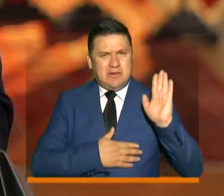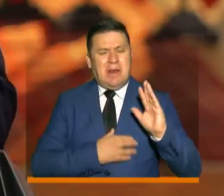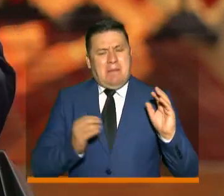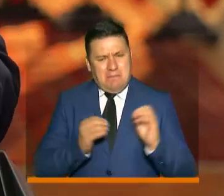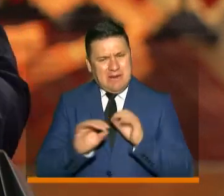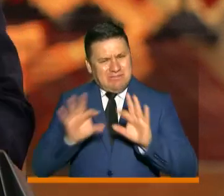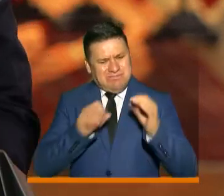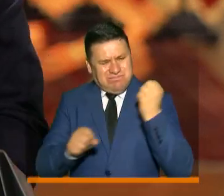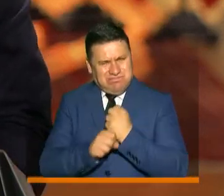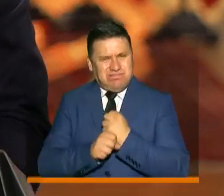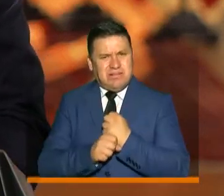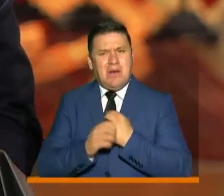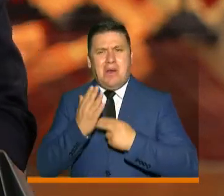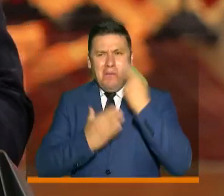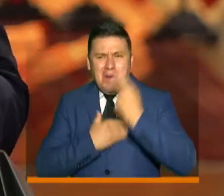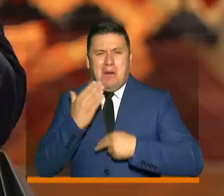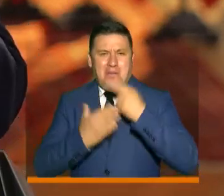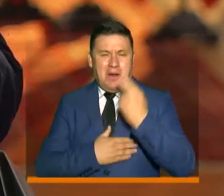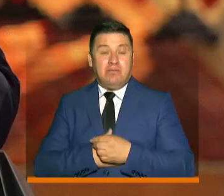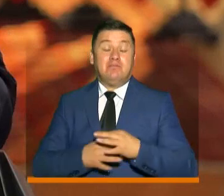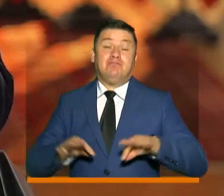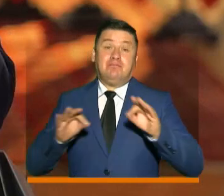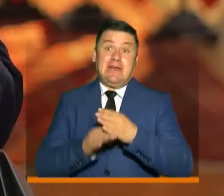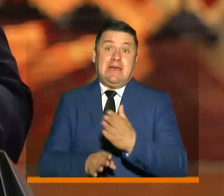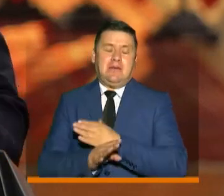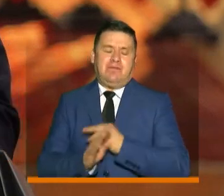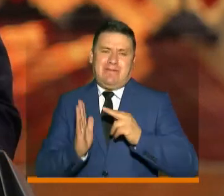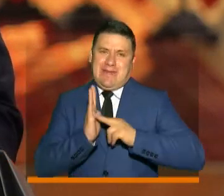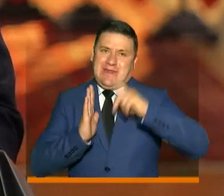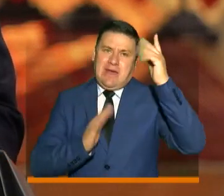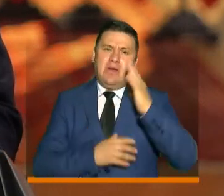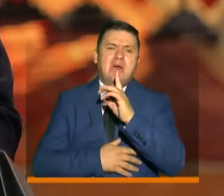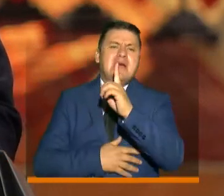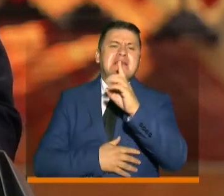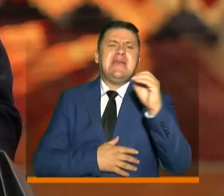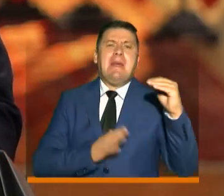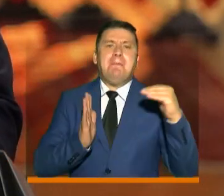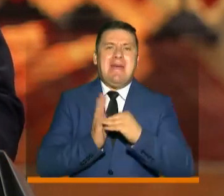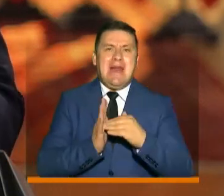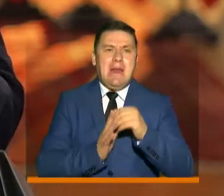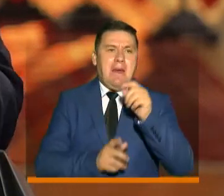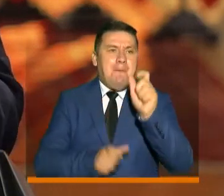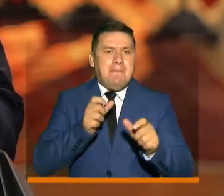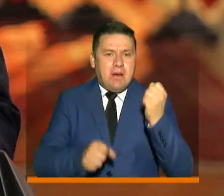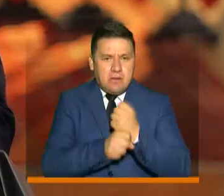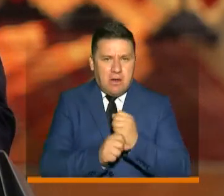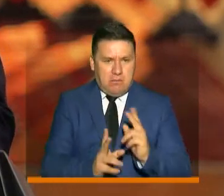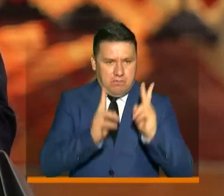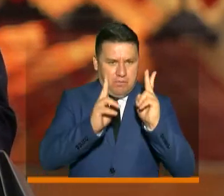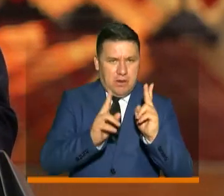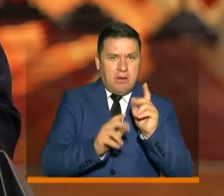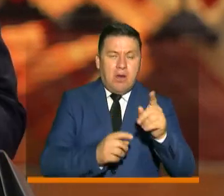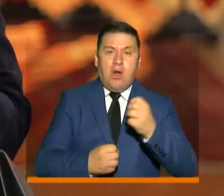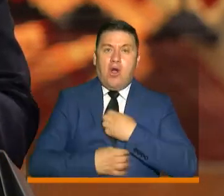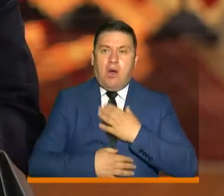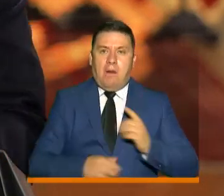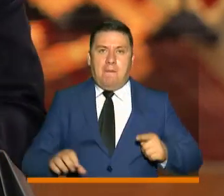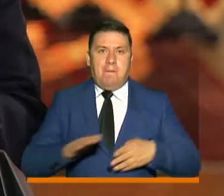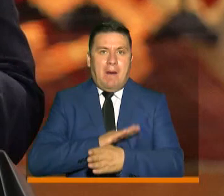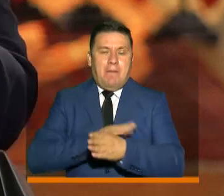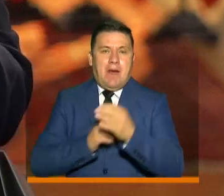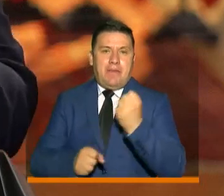también entrará la conectividad y la preparación de más de 100.000 programadores para que accedan a las oportunidades laborales